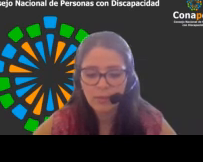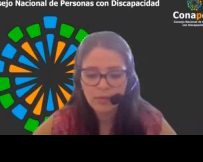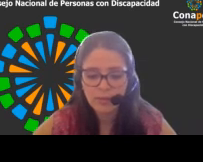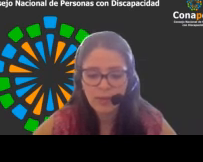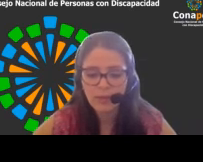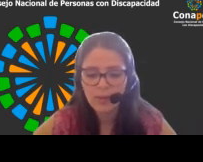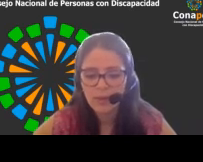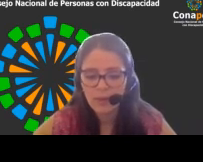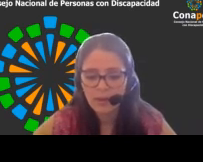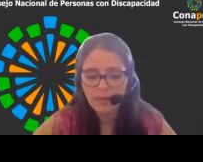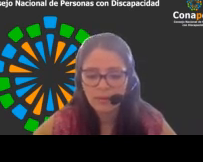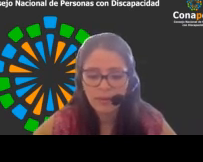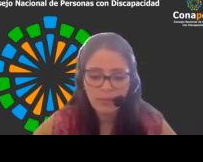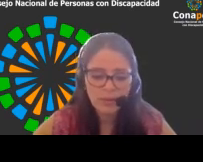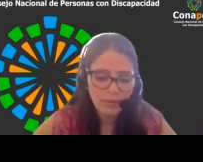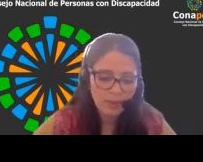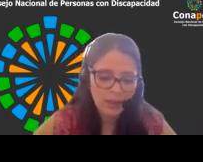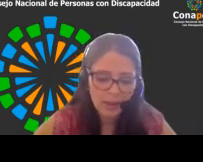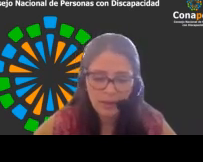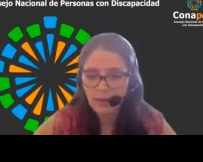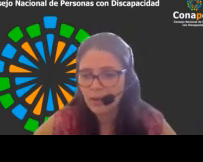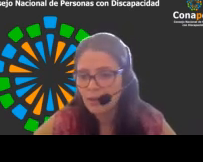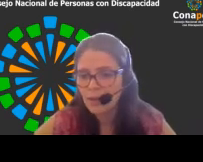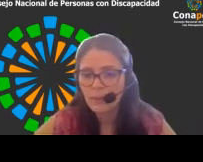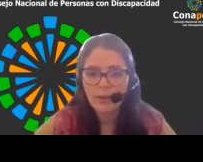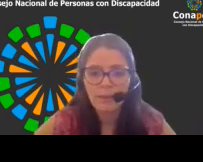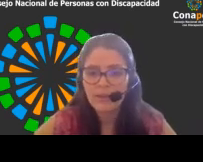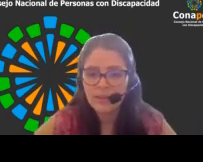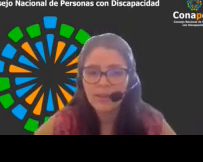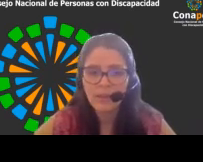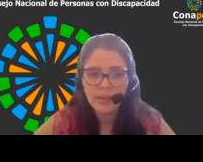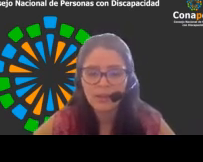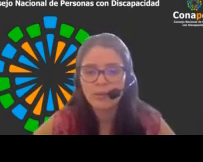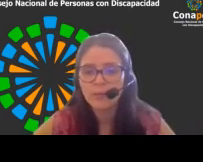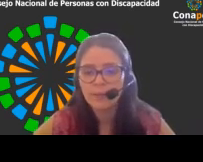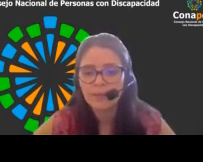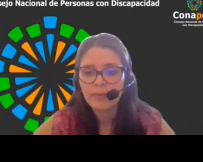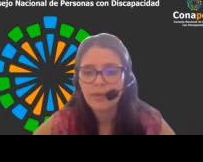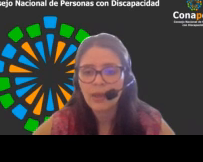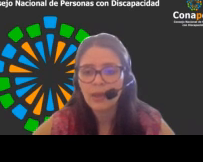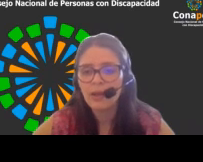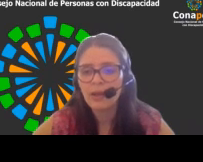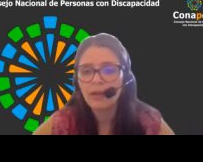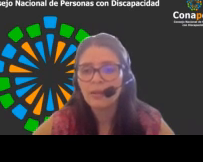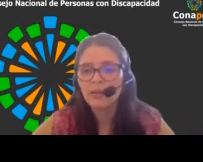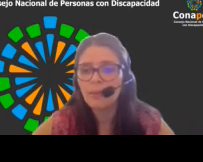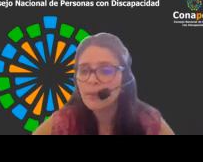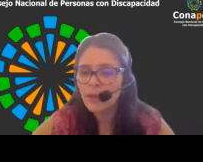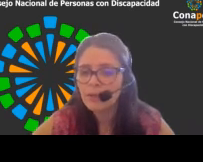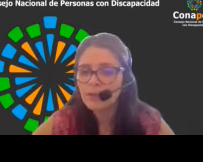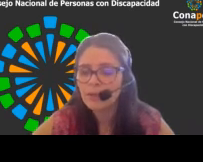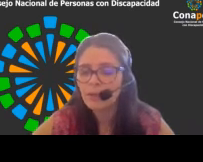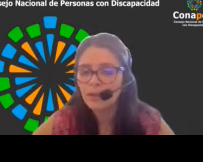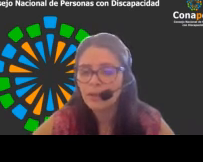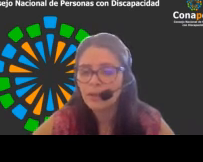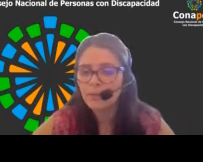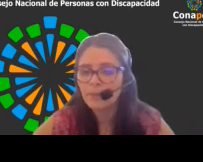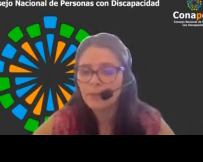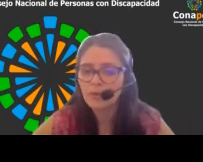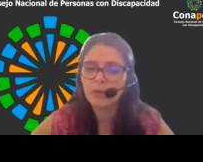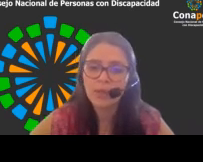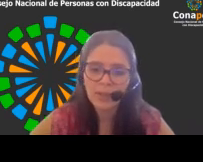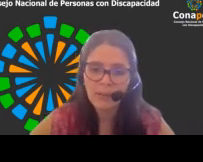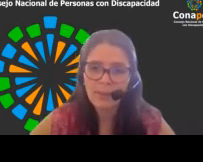con discapacidad consumir eso es una inversión muy grande pero más allá de eso es también